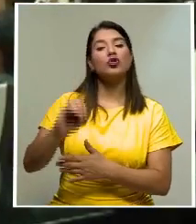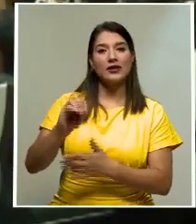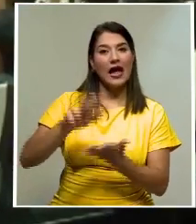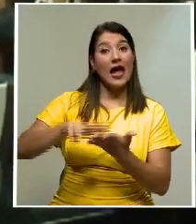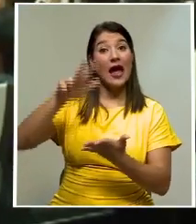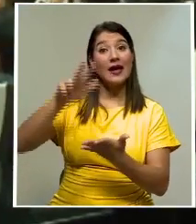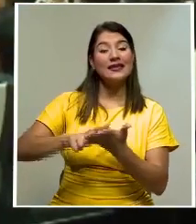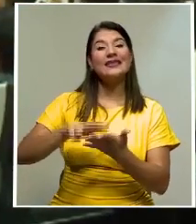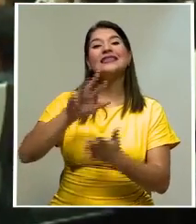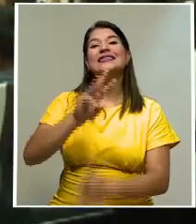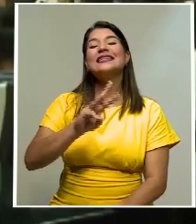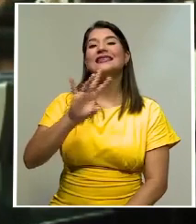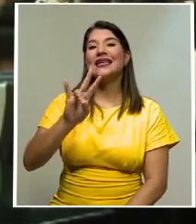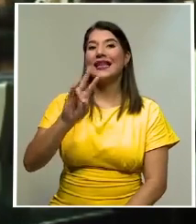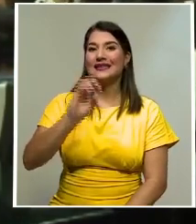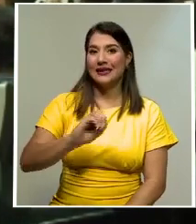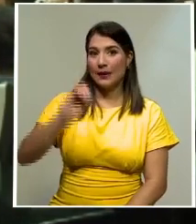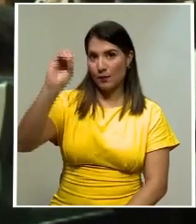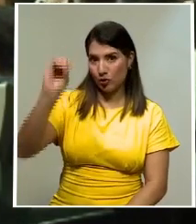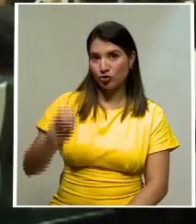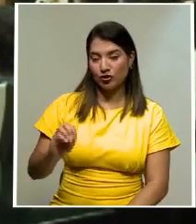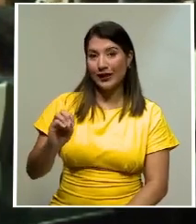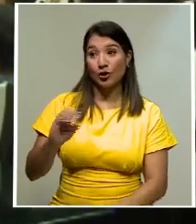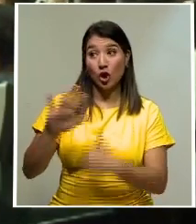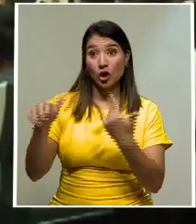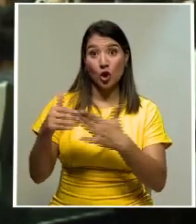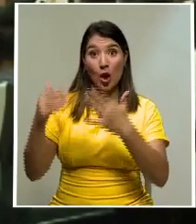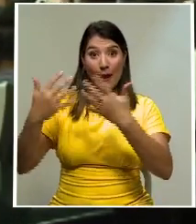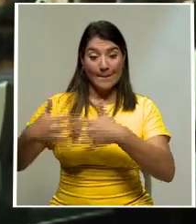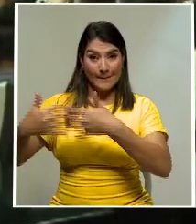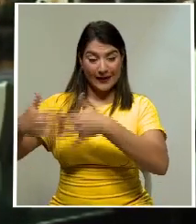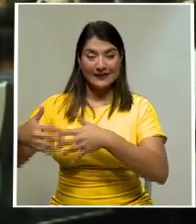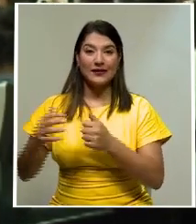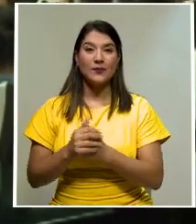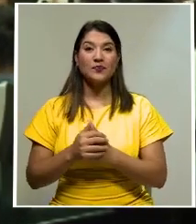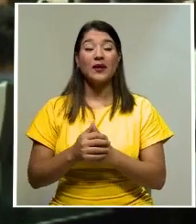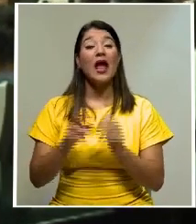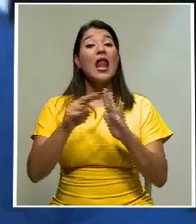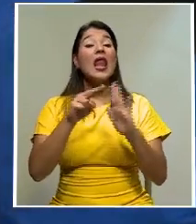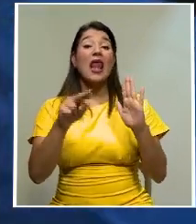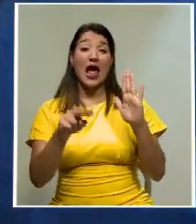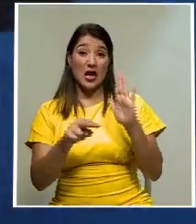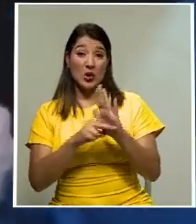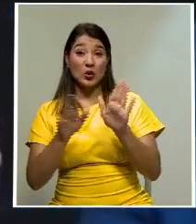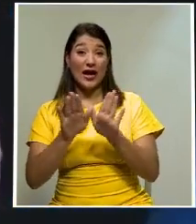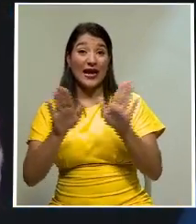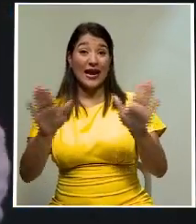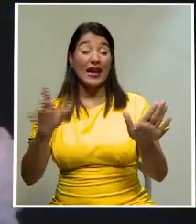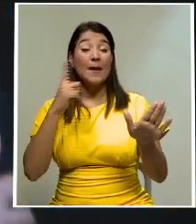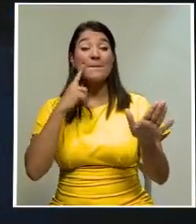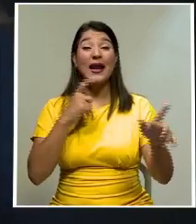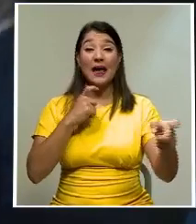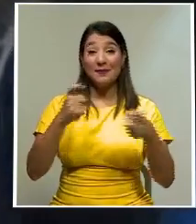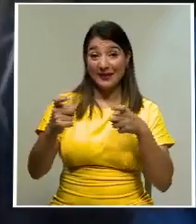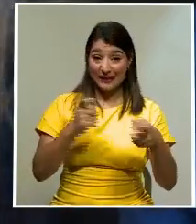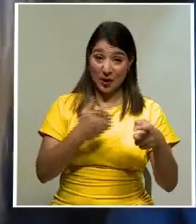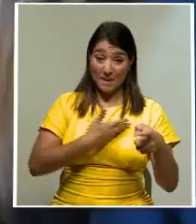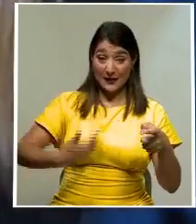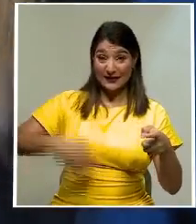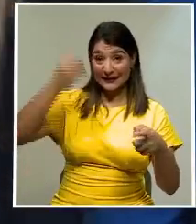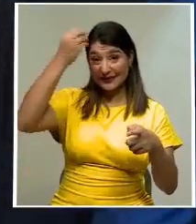del 67% de los industriales entrevistados. La nota promedio general para la administración Alvarado es de